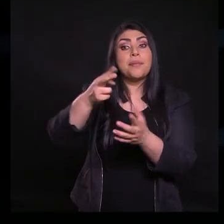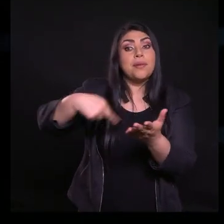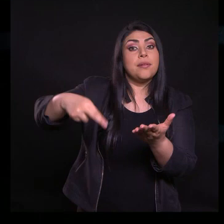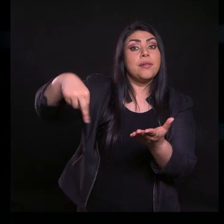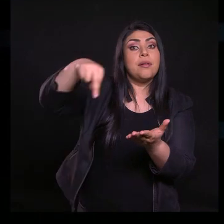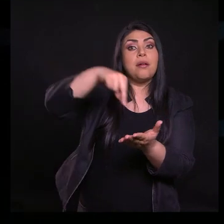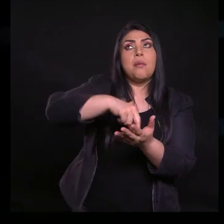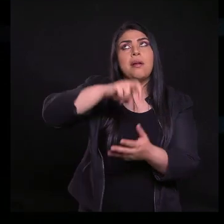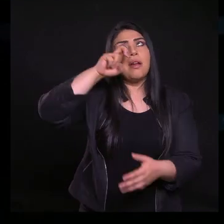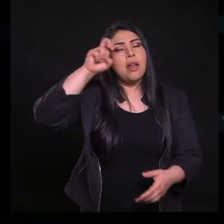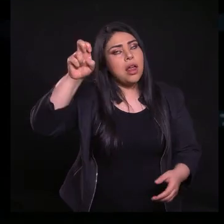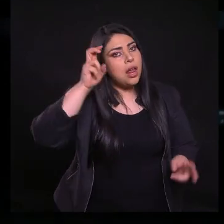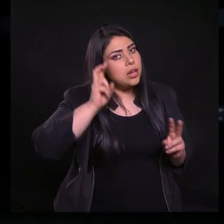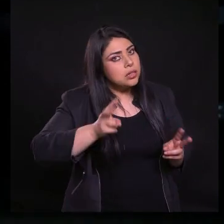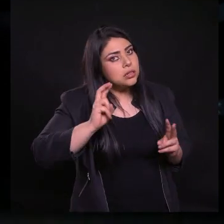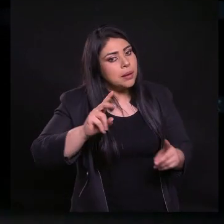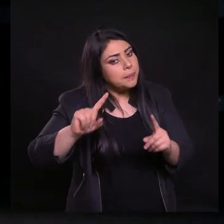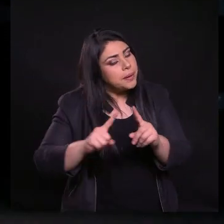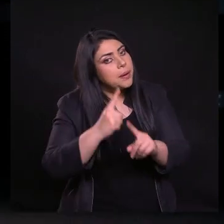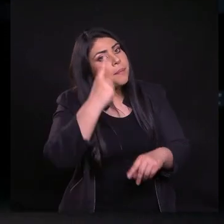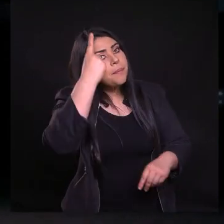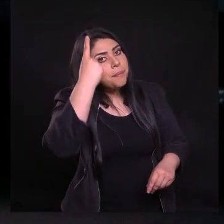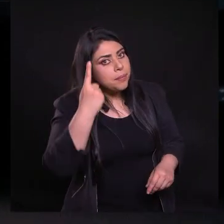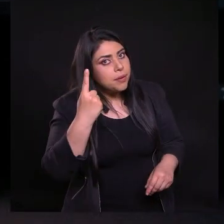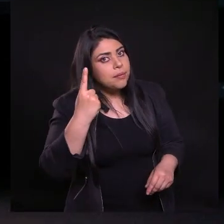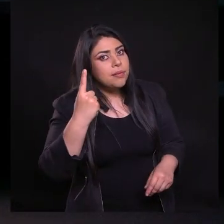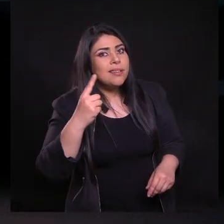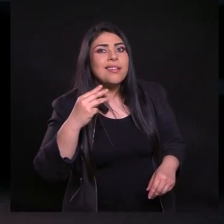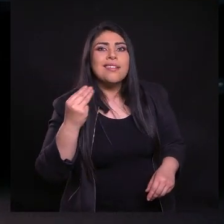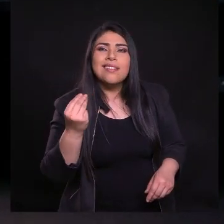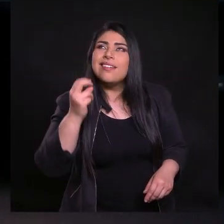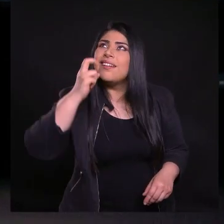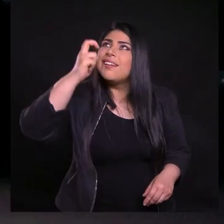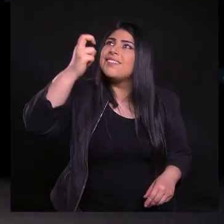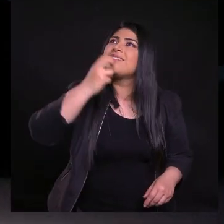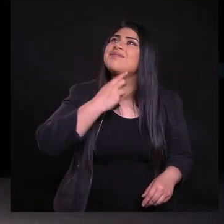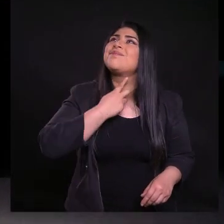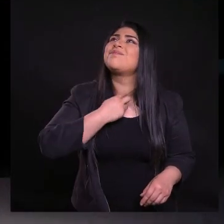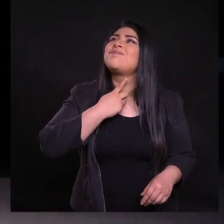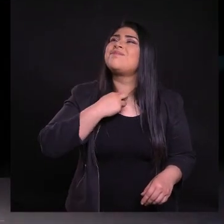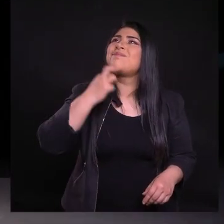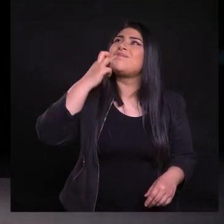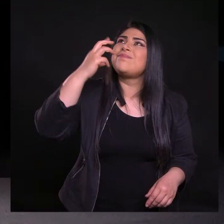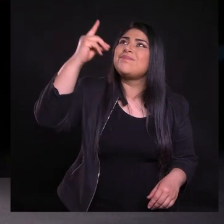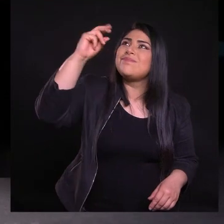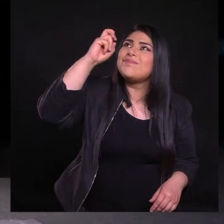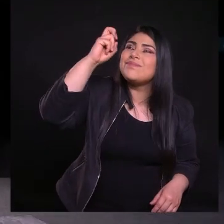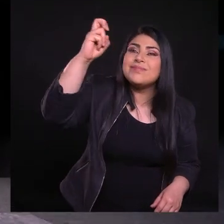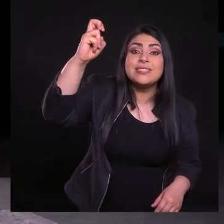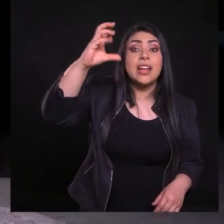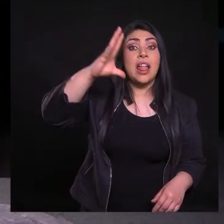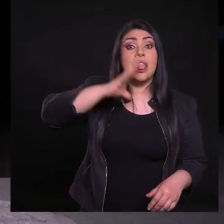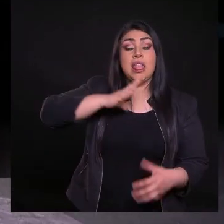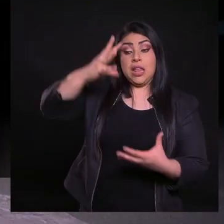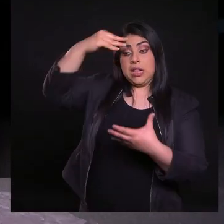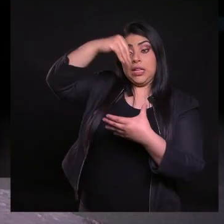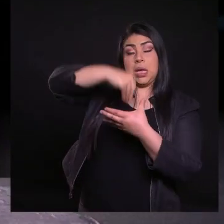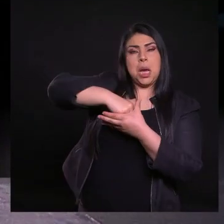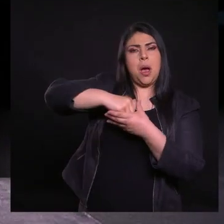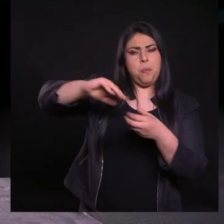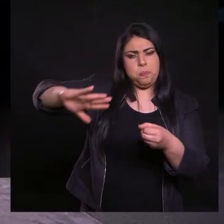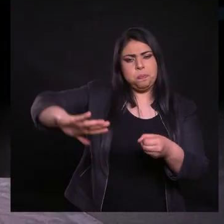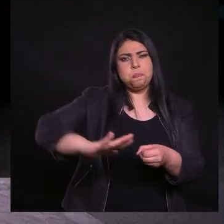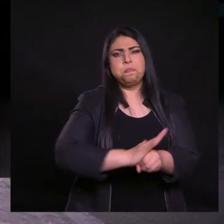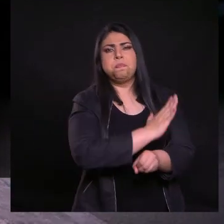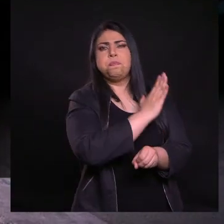preeminencia verso 19 por cuanto agradó al padre que en él habita hace toda plenitud y